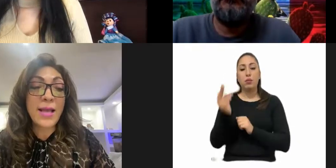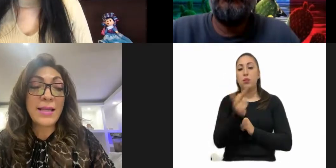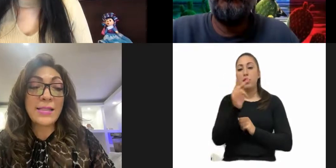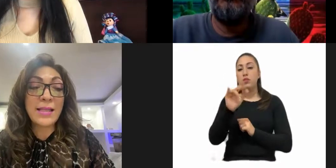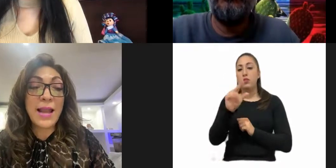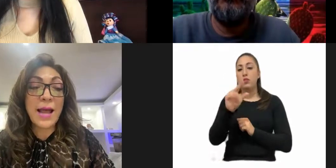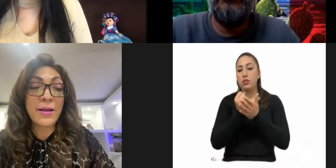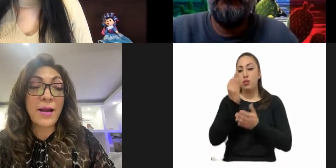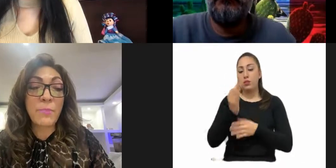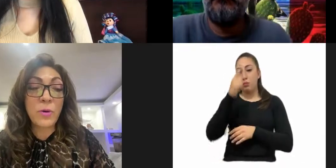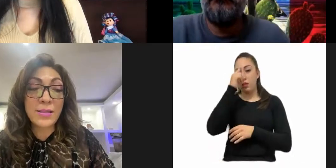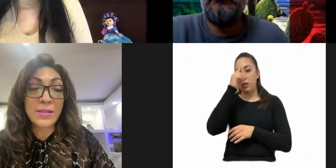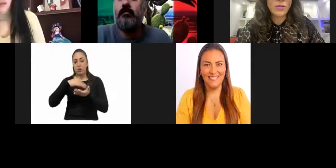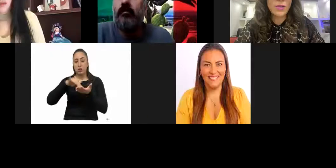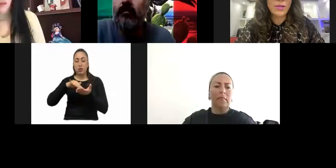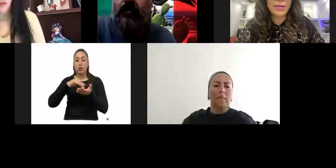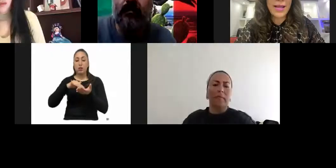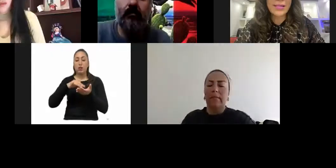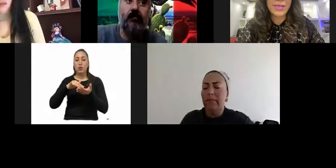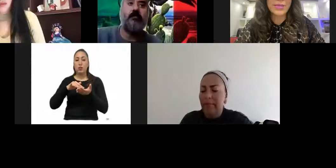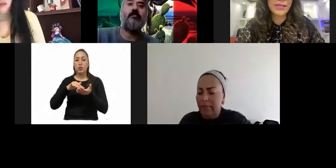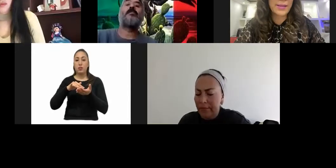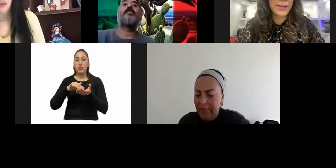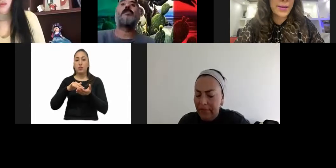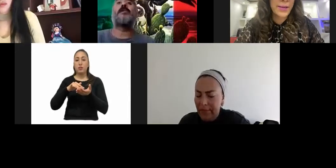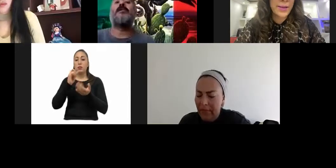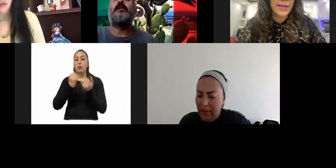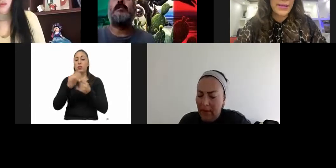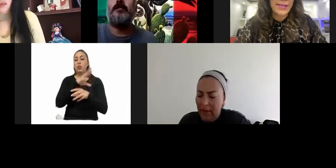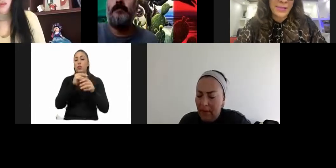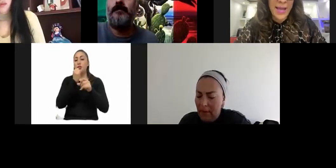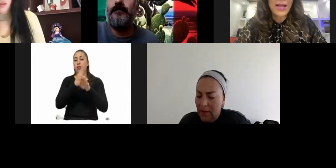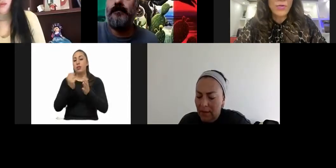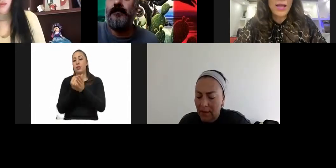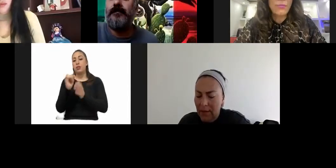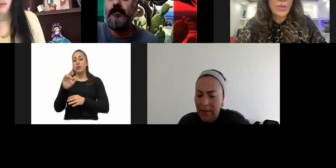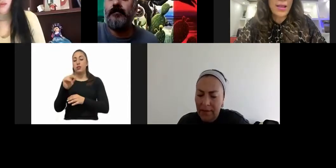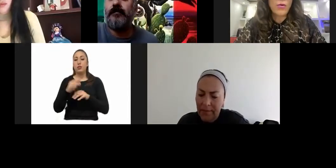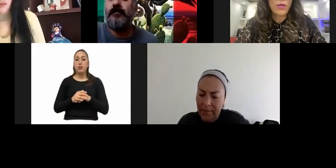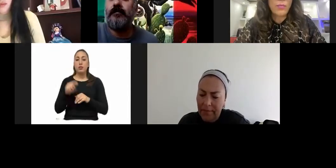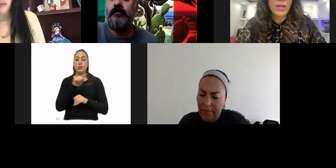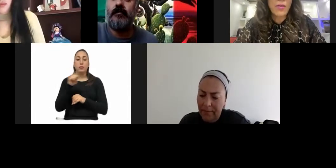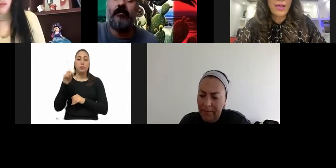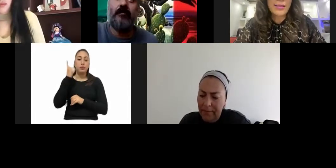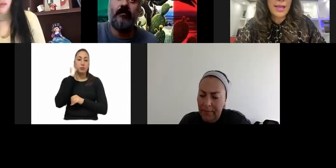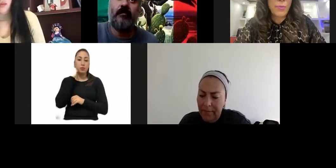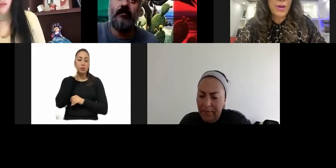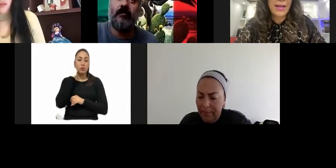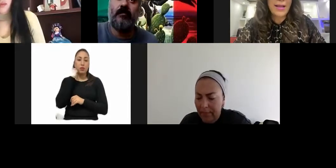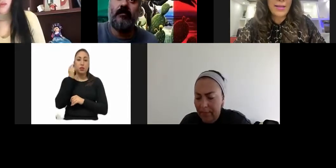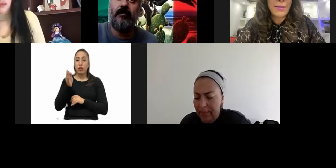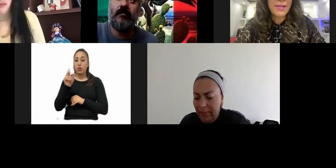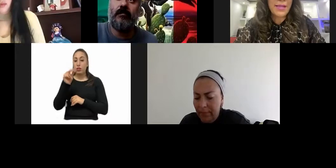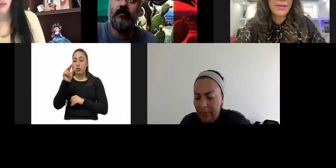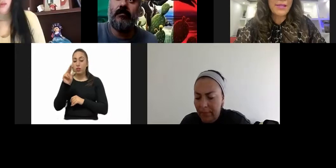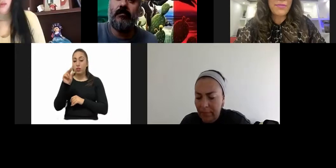lectura y si de la aprobación de las mismas. Si hay alguna diputada o diputado que esté por